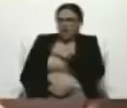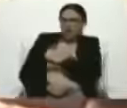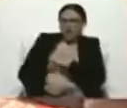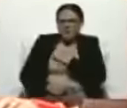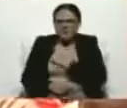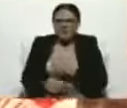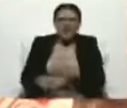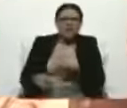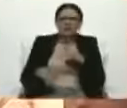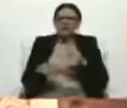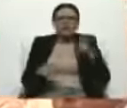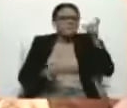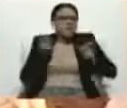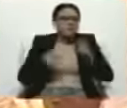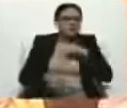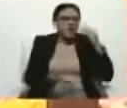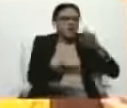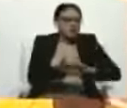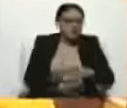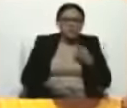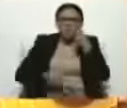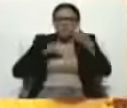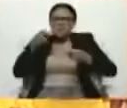vayan 50.000 muertos. Mentira.